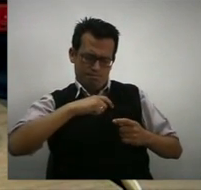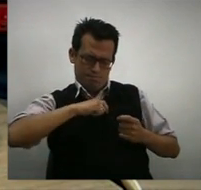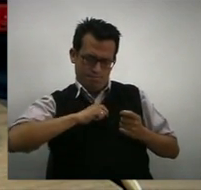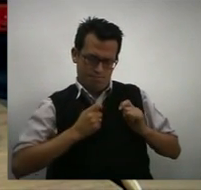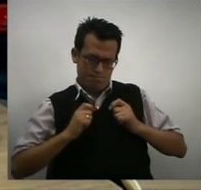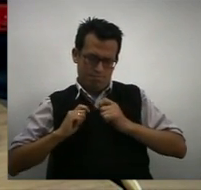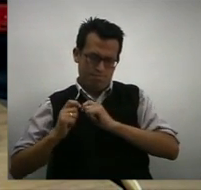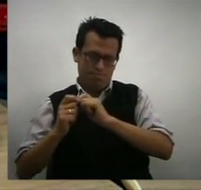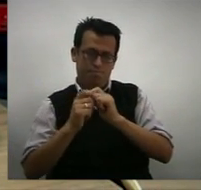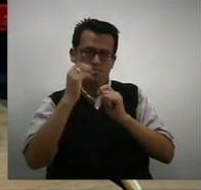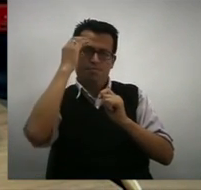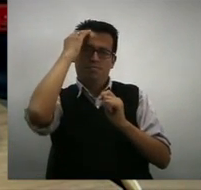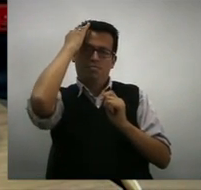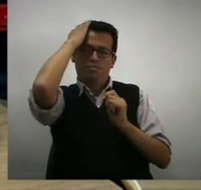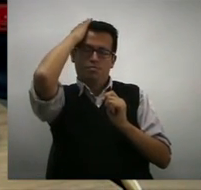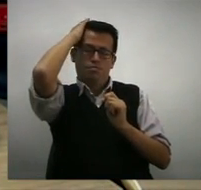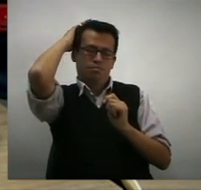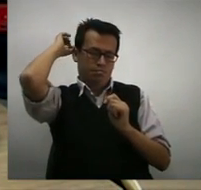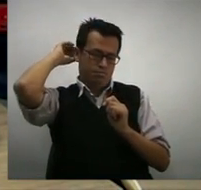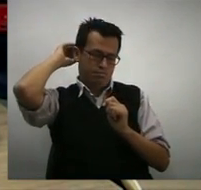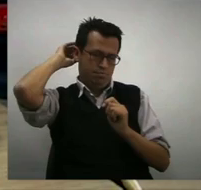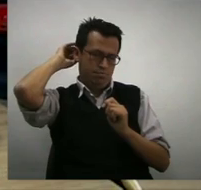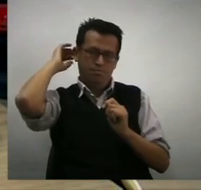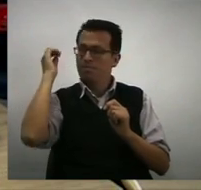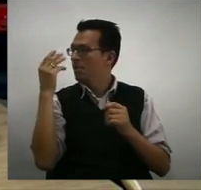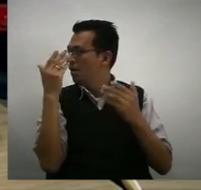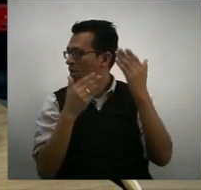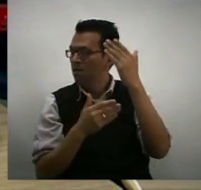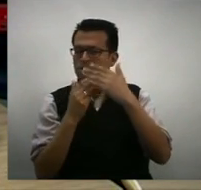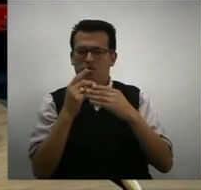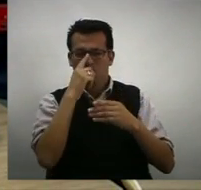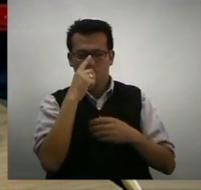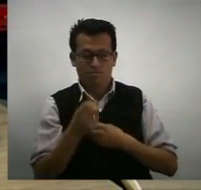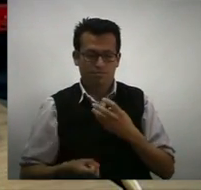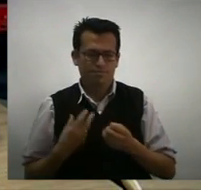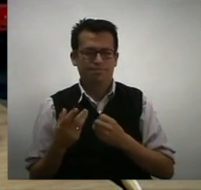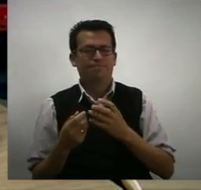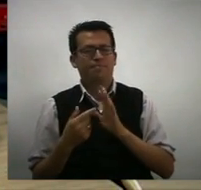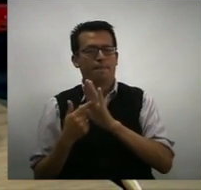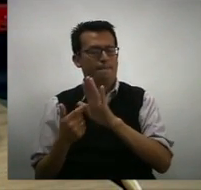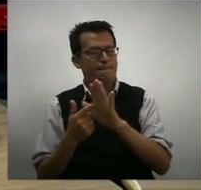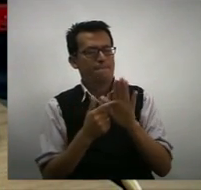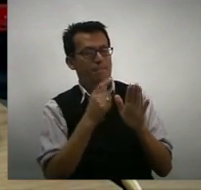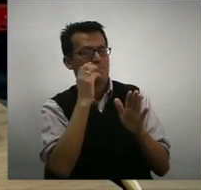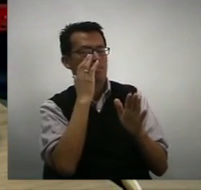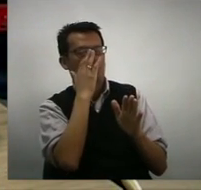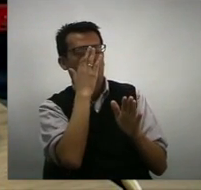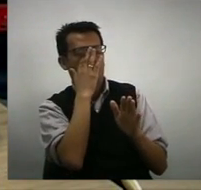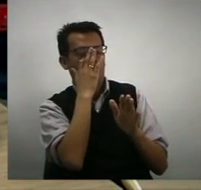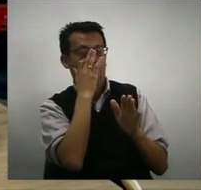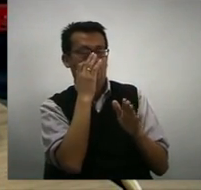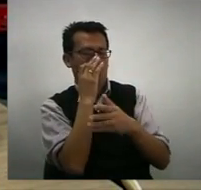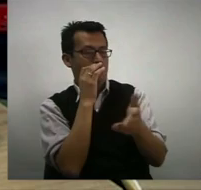monstruosidad epidérmica saturada de sudor ocre y hendiduras anales acompañadas por protuberancias falofreudianas que